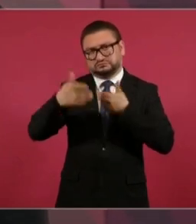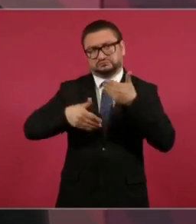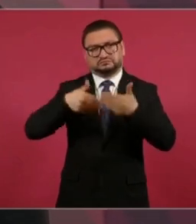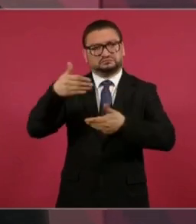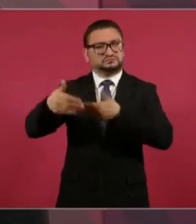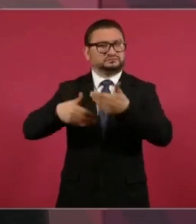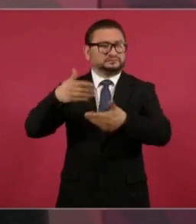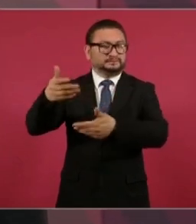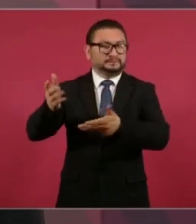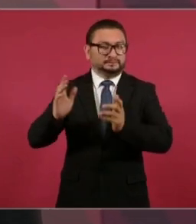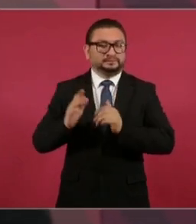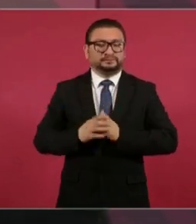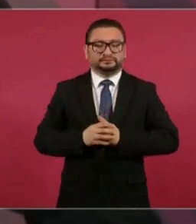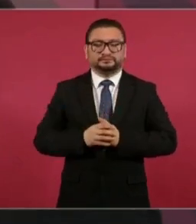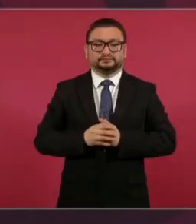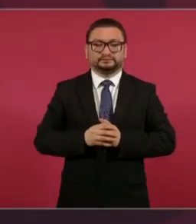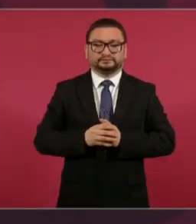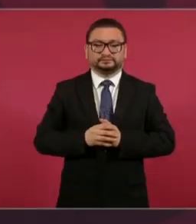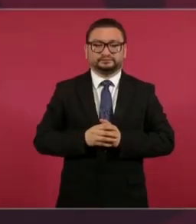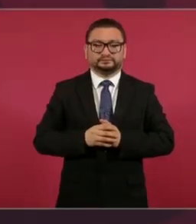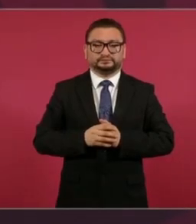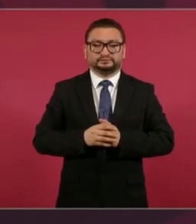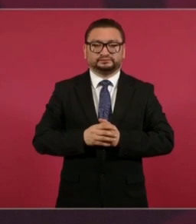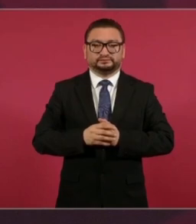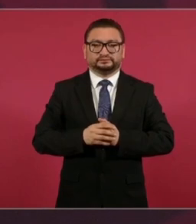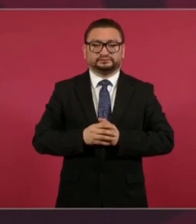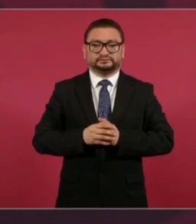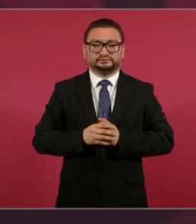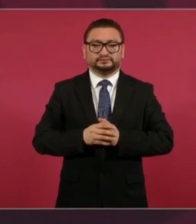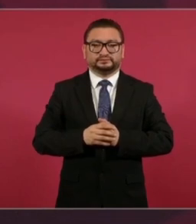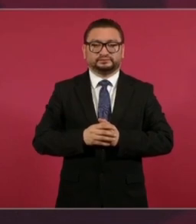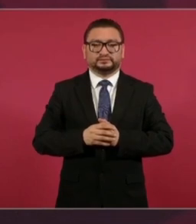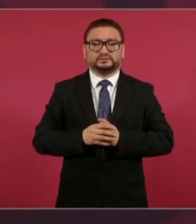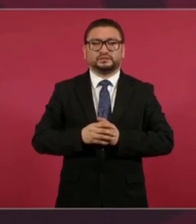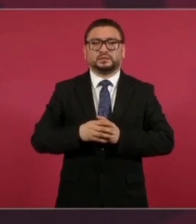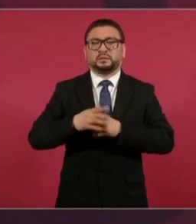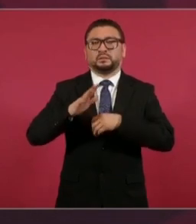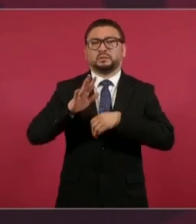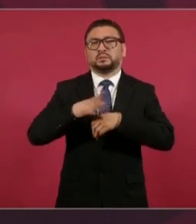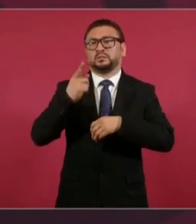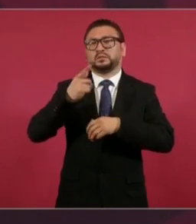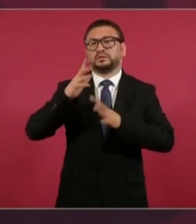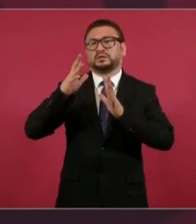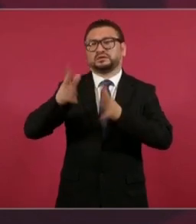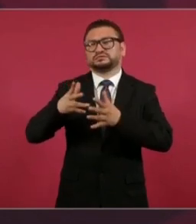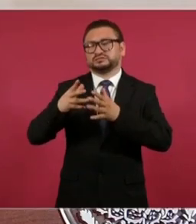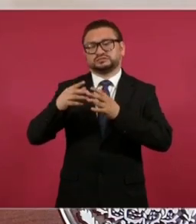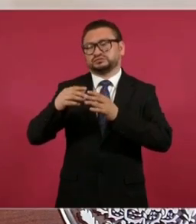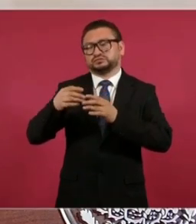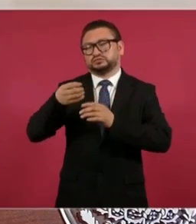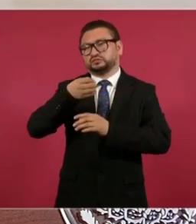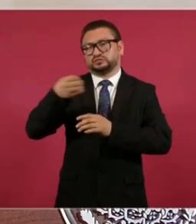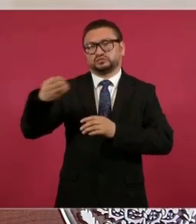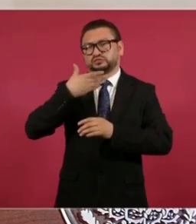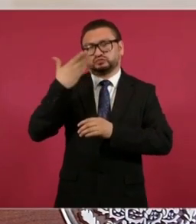formando por distintas razones como suele pasar con todas las